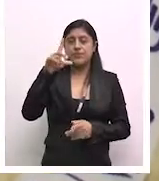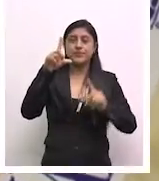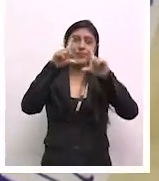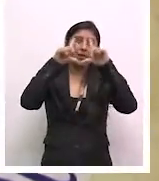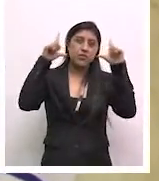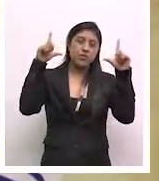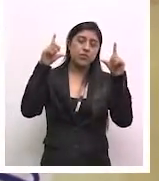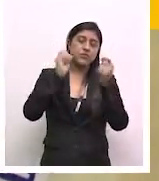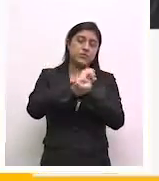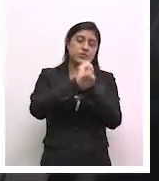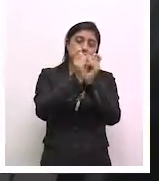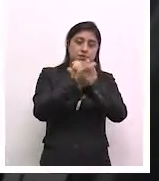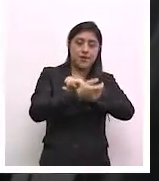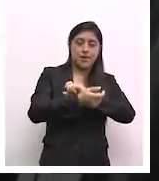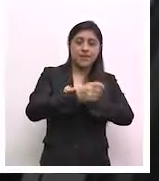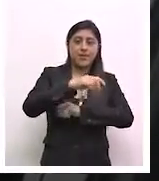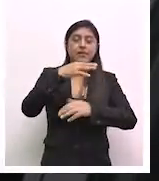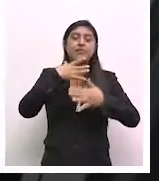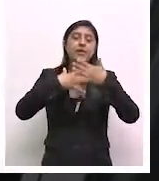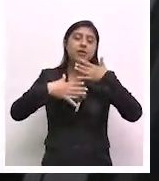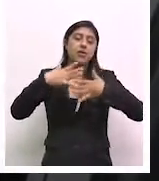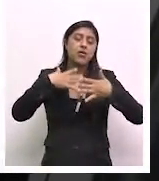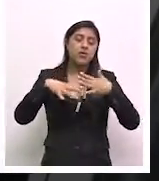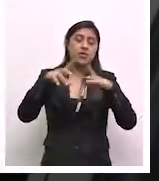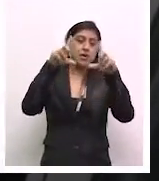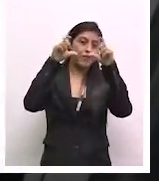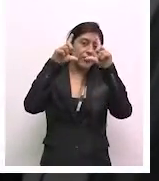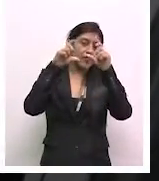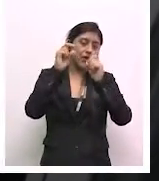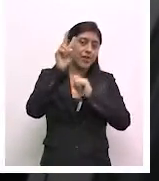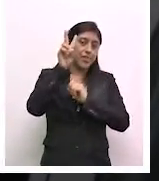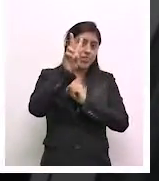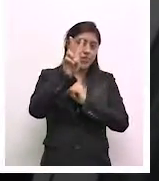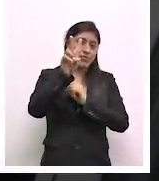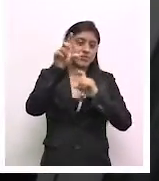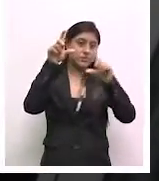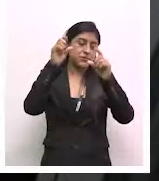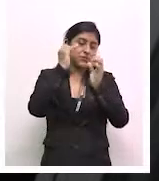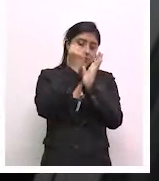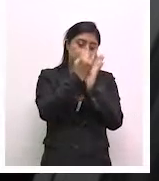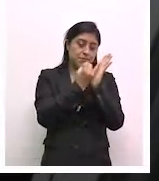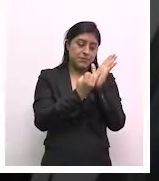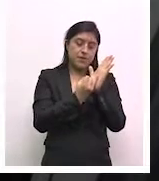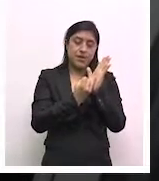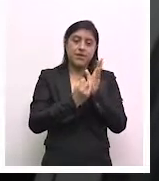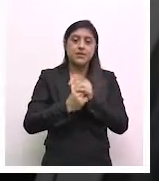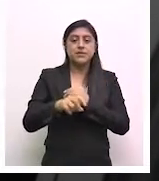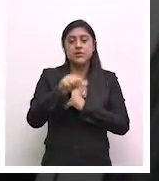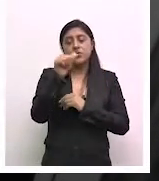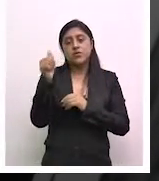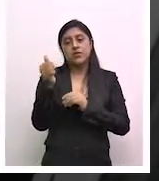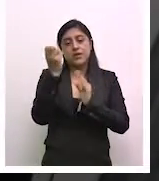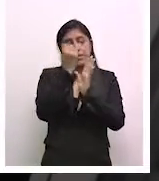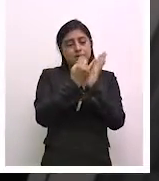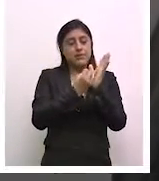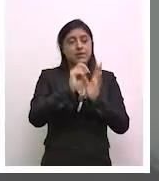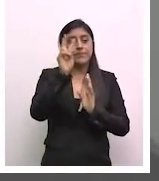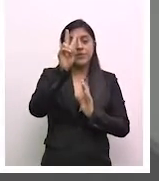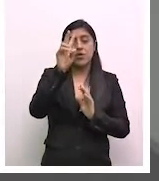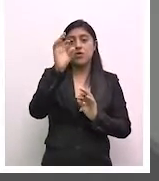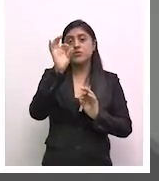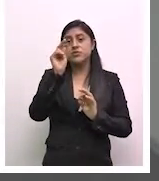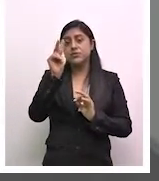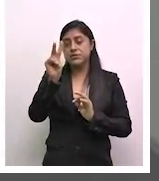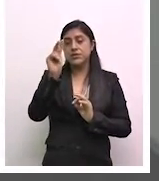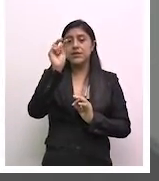metálica y dependiendo el ángulo de visión o de luz, tiene cambios de color. La fotografía tiene una doble imagen y está impresa con